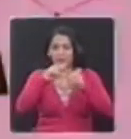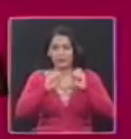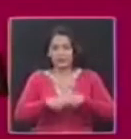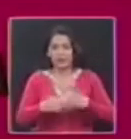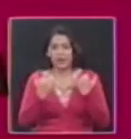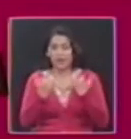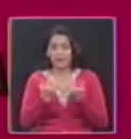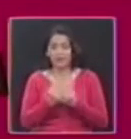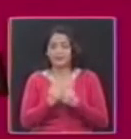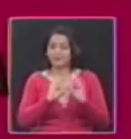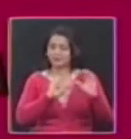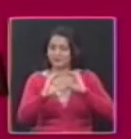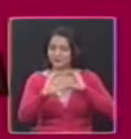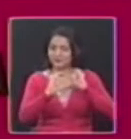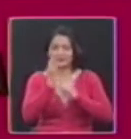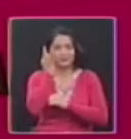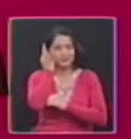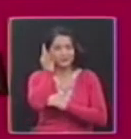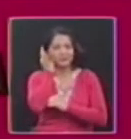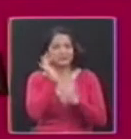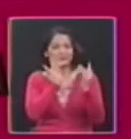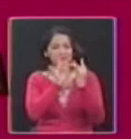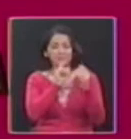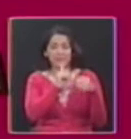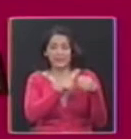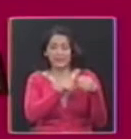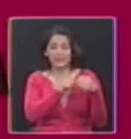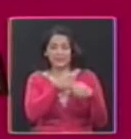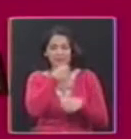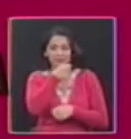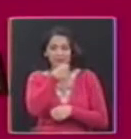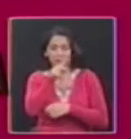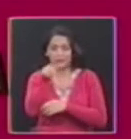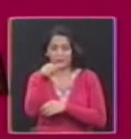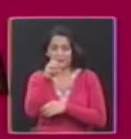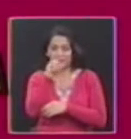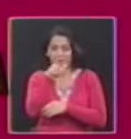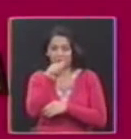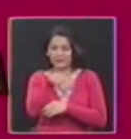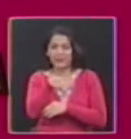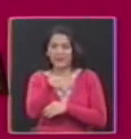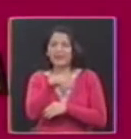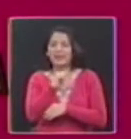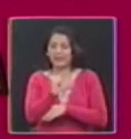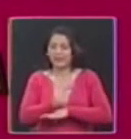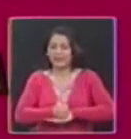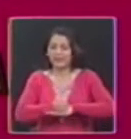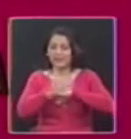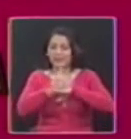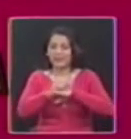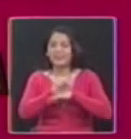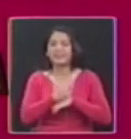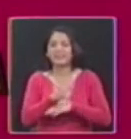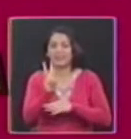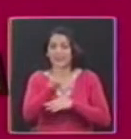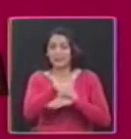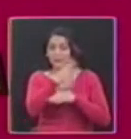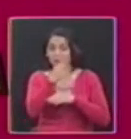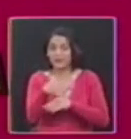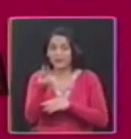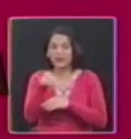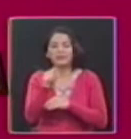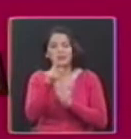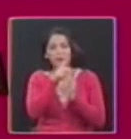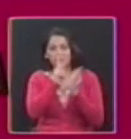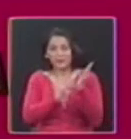me acompaña desde nuestro estudio de Quito, Paola Jácome, que es la jefa del programa Pro Futuro Fundación Telefónica Movistar Ecuador. Bienvenida,